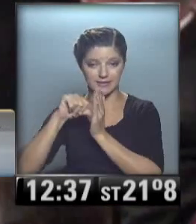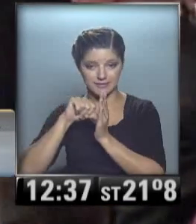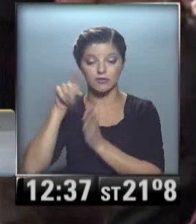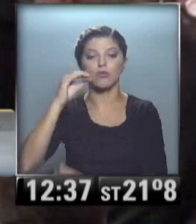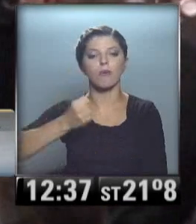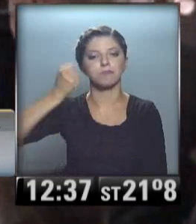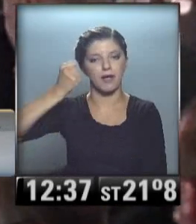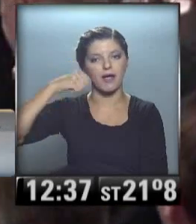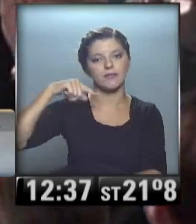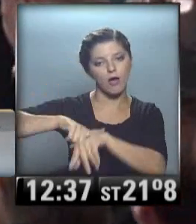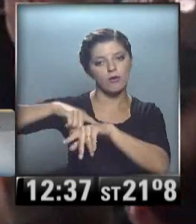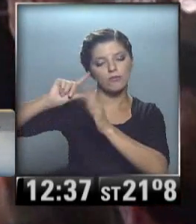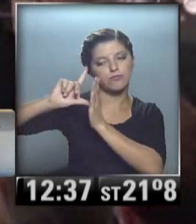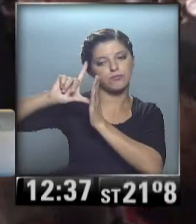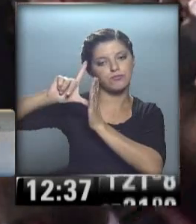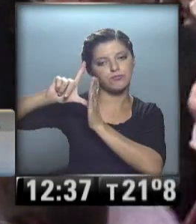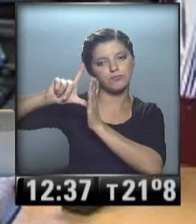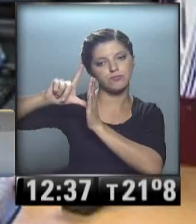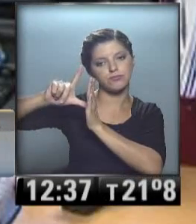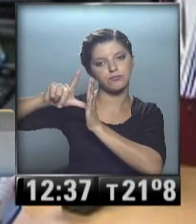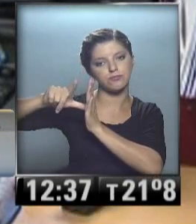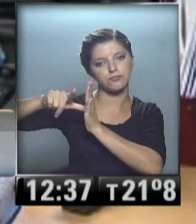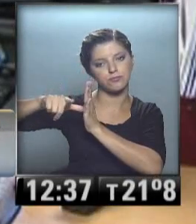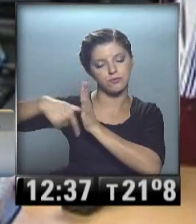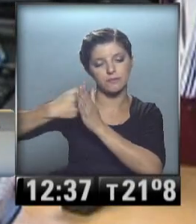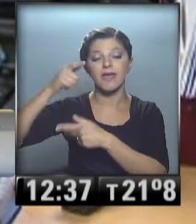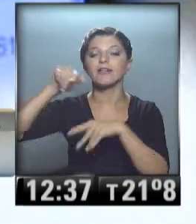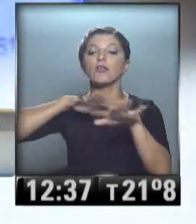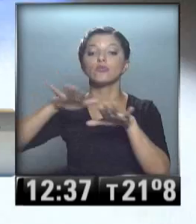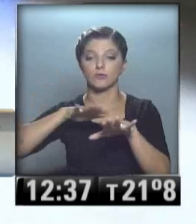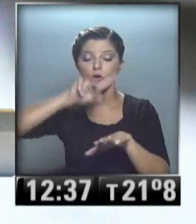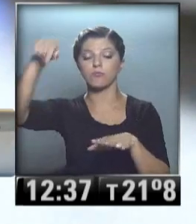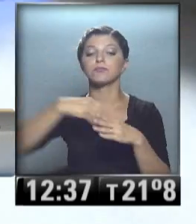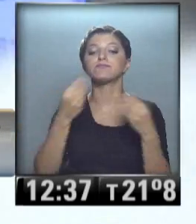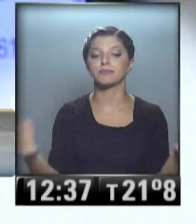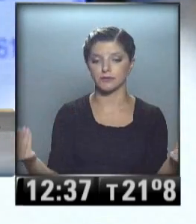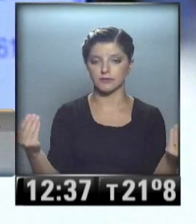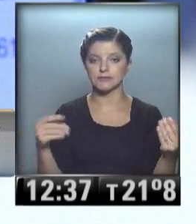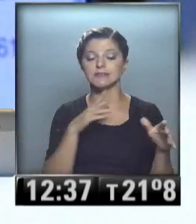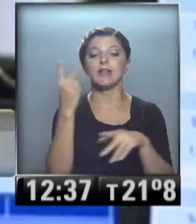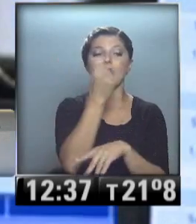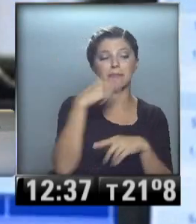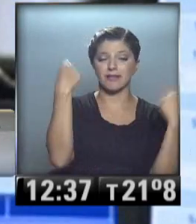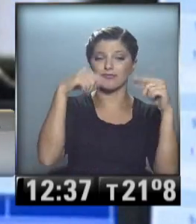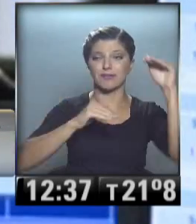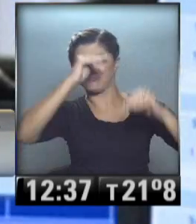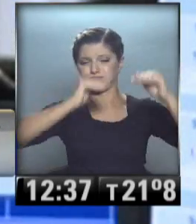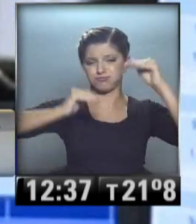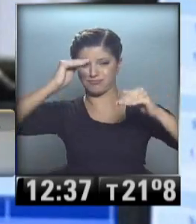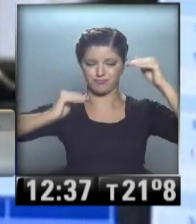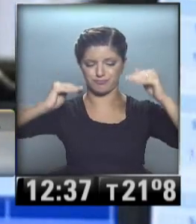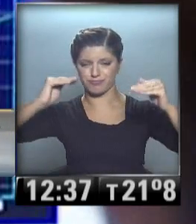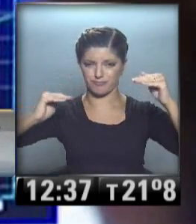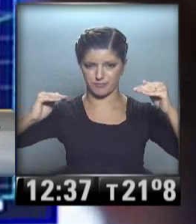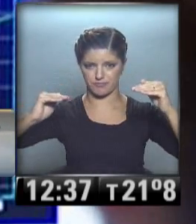de más larga maduración. La consecuencia fue una enorme volatilidad de los capitales, provocando subas